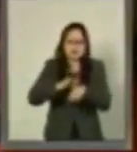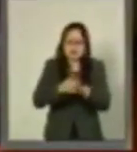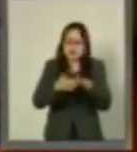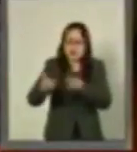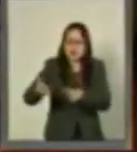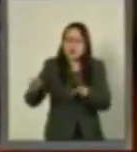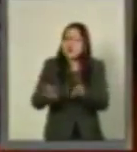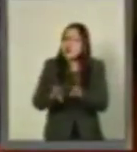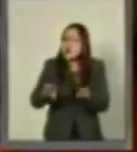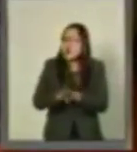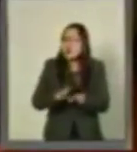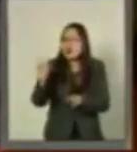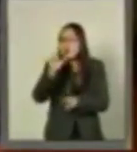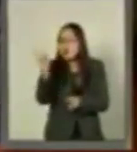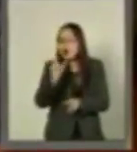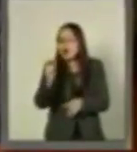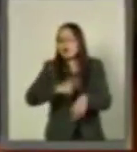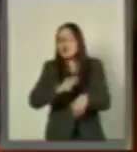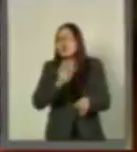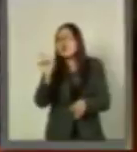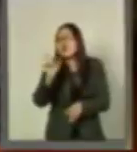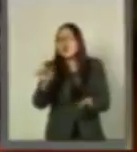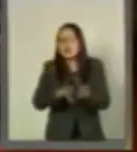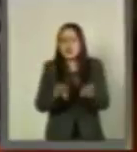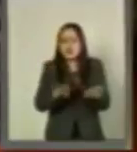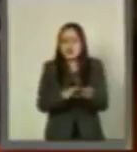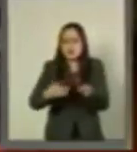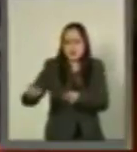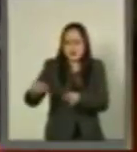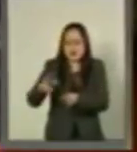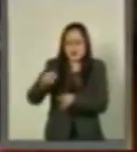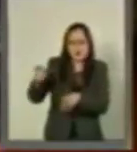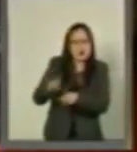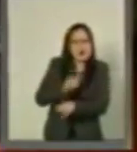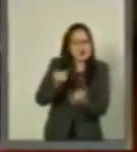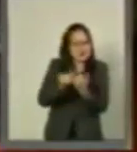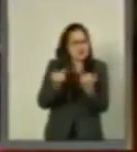funcionó y en qué momento empezó a no suceder lo mismo.